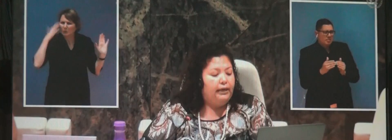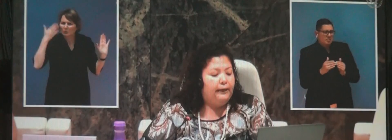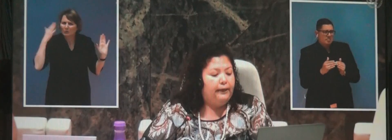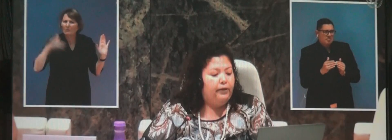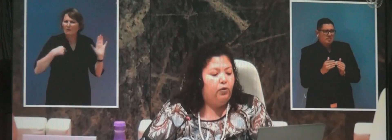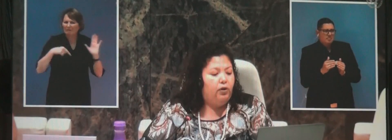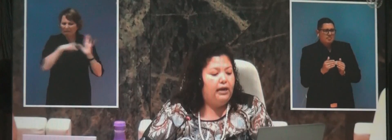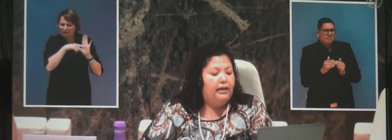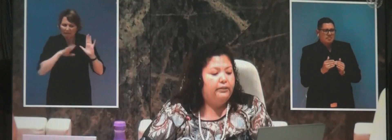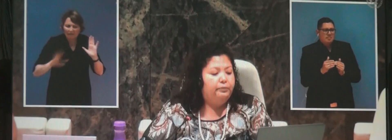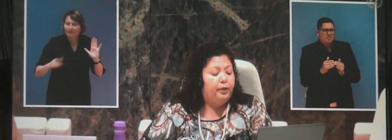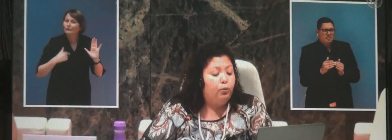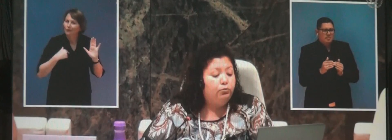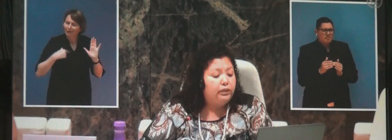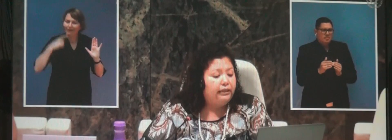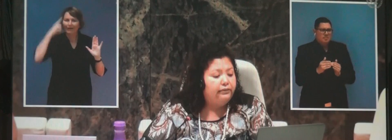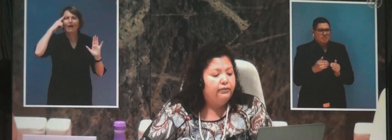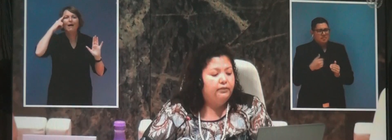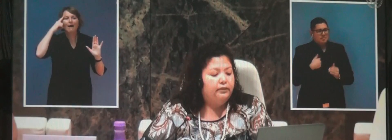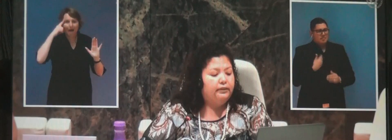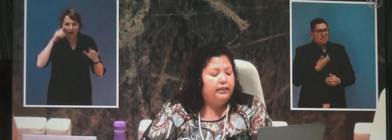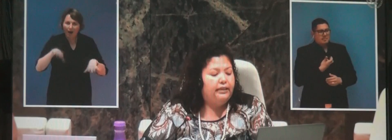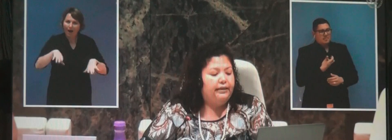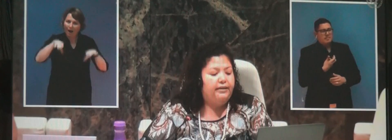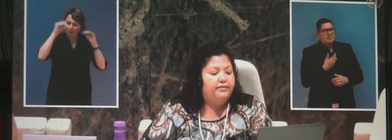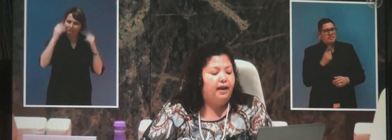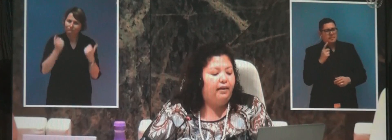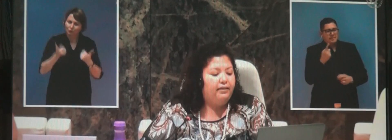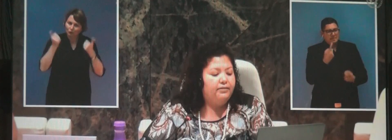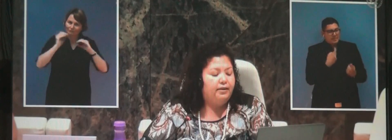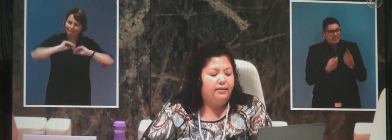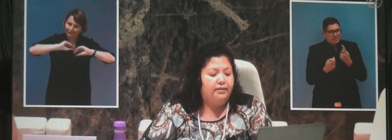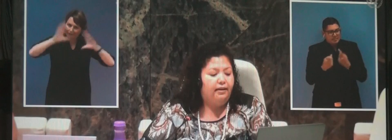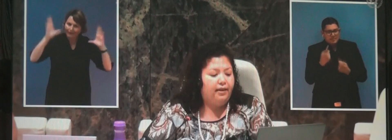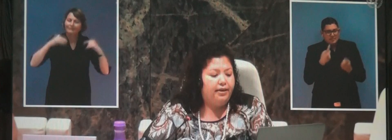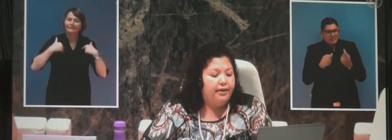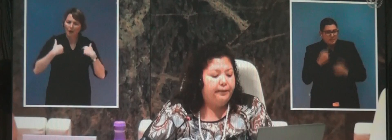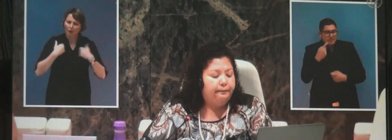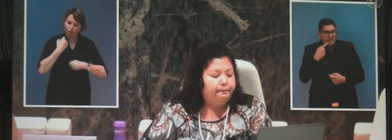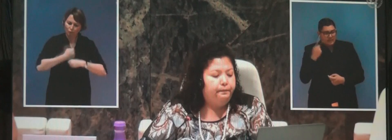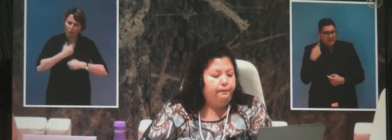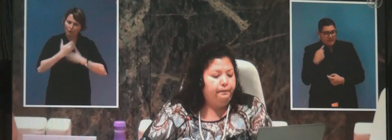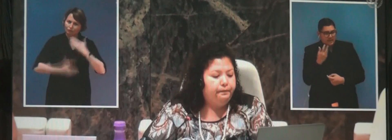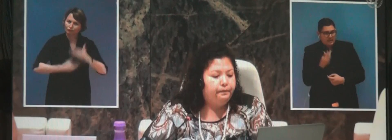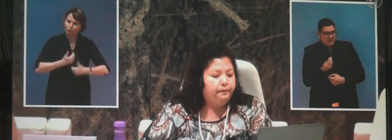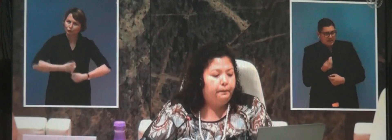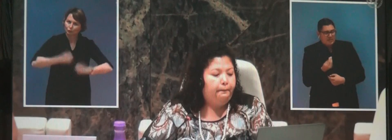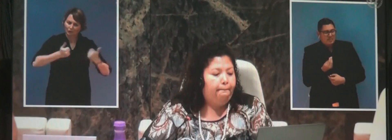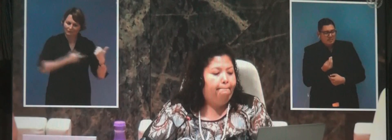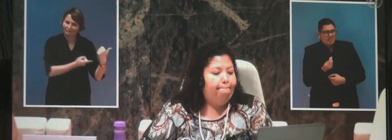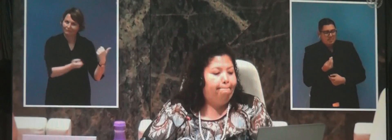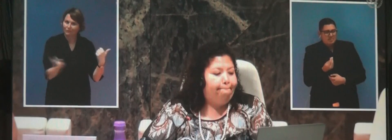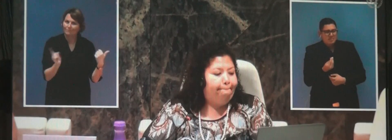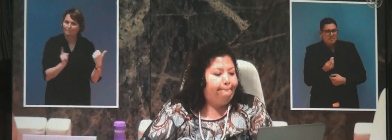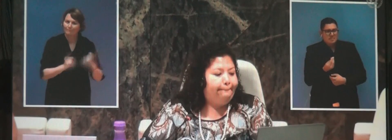Continuando con las preguntas realizadas el día de ayer.